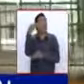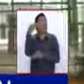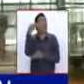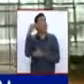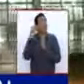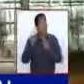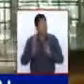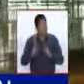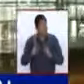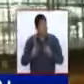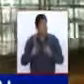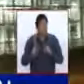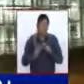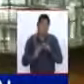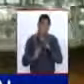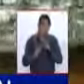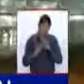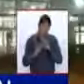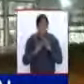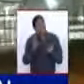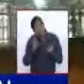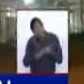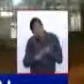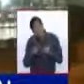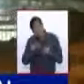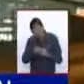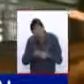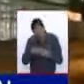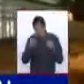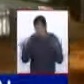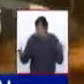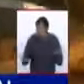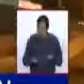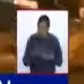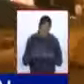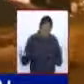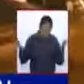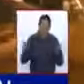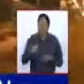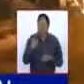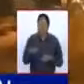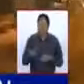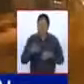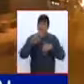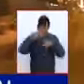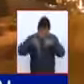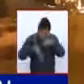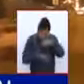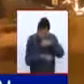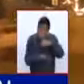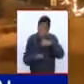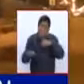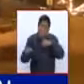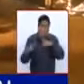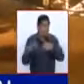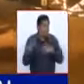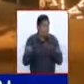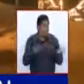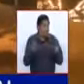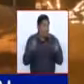los transportistas. Evidentemente hay requisitos para poder acceder y otras cosas. Hay un subterráneo para el transporte